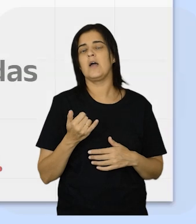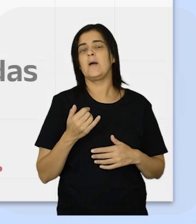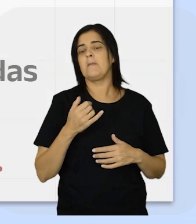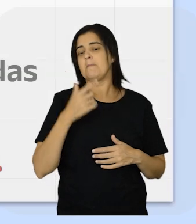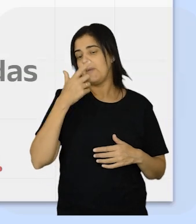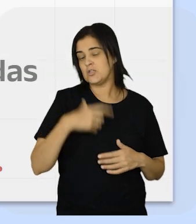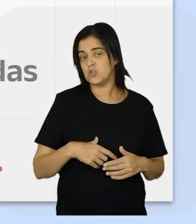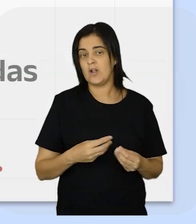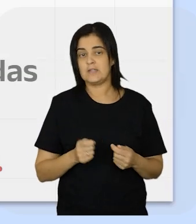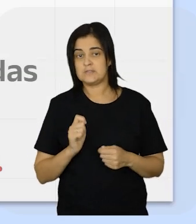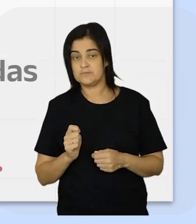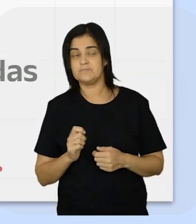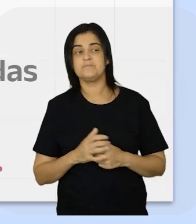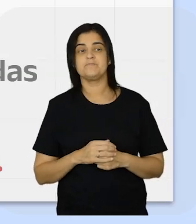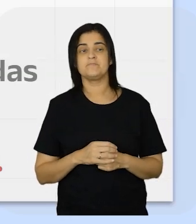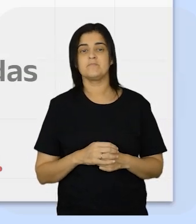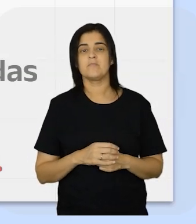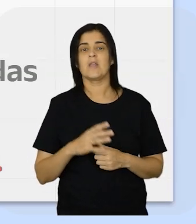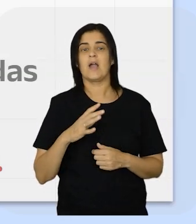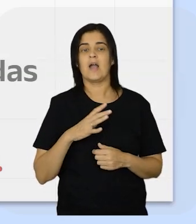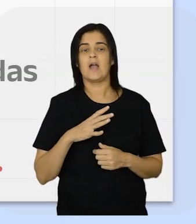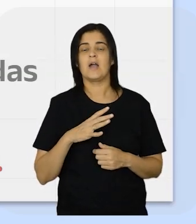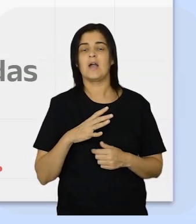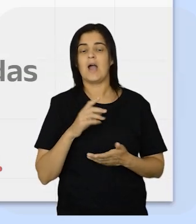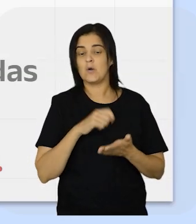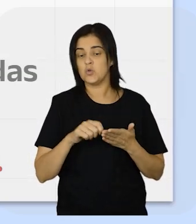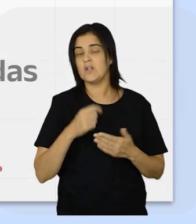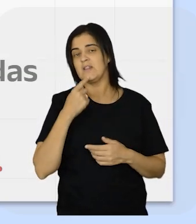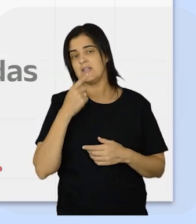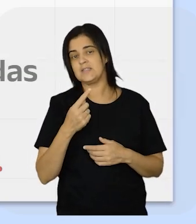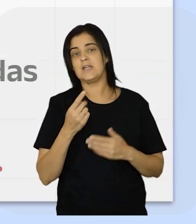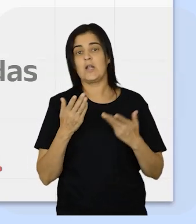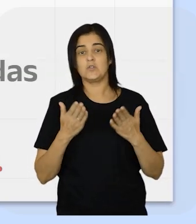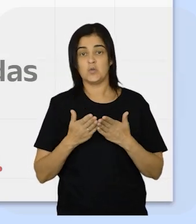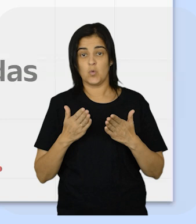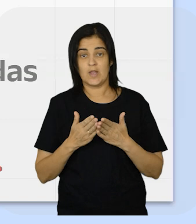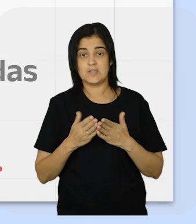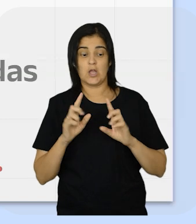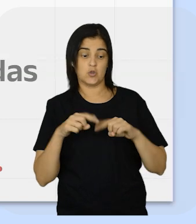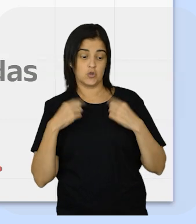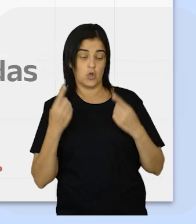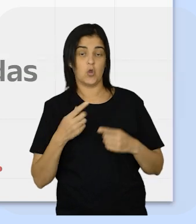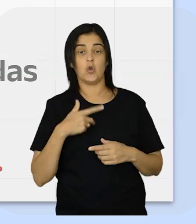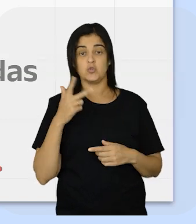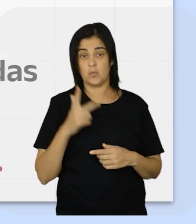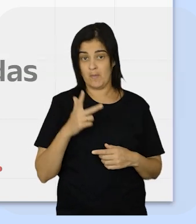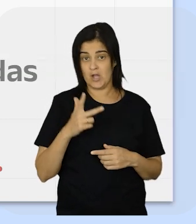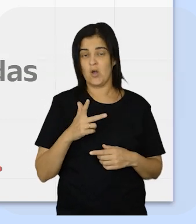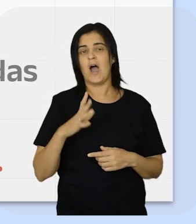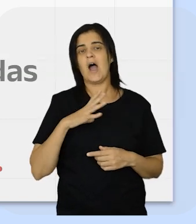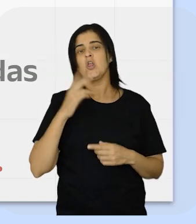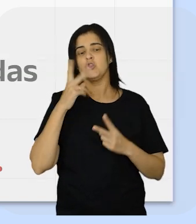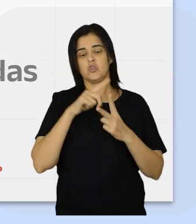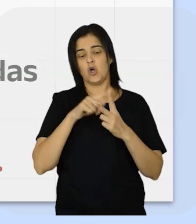decía que hay autores que hablan de que los estudiantes, todos los seres humanos en realidad, tenemos dos